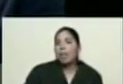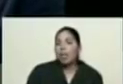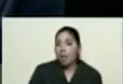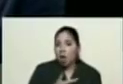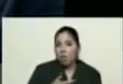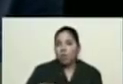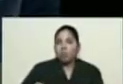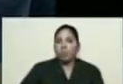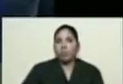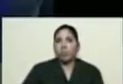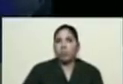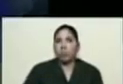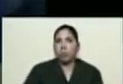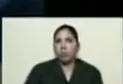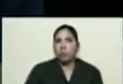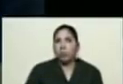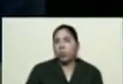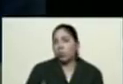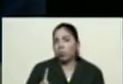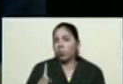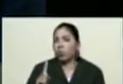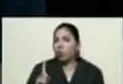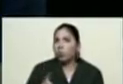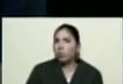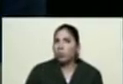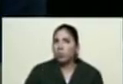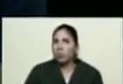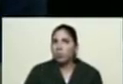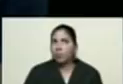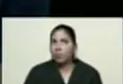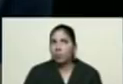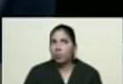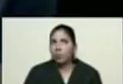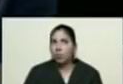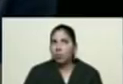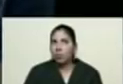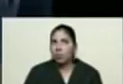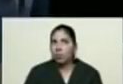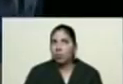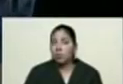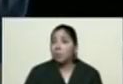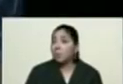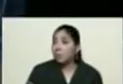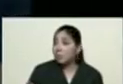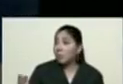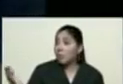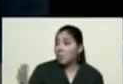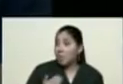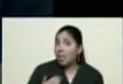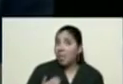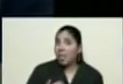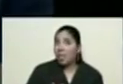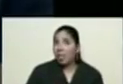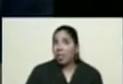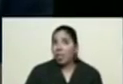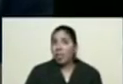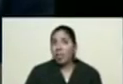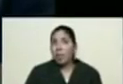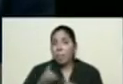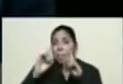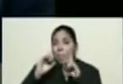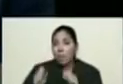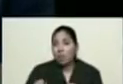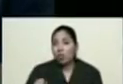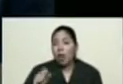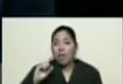no serías el jefe de un gobierno, el jefe de un Estado. Aquí está llegando el camarada Fruto Viva, arquitecto